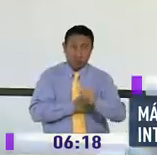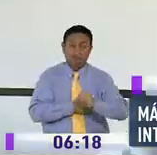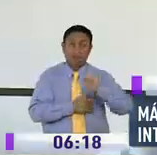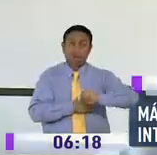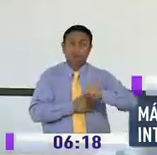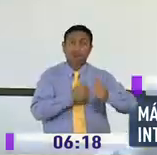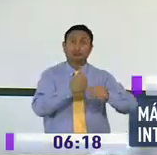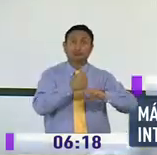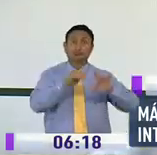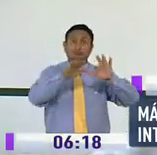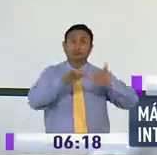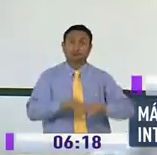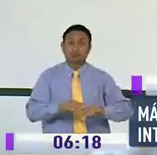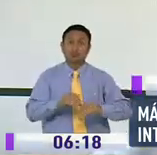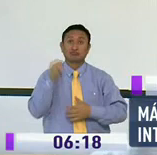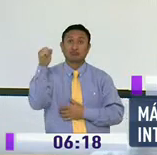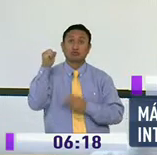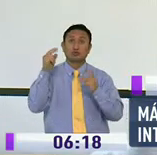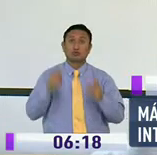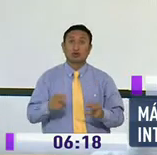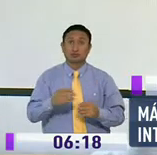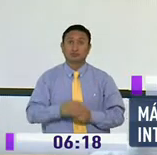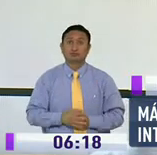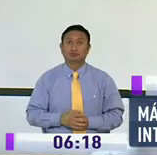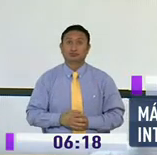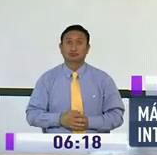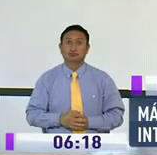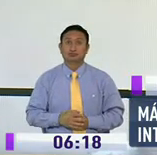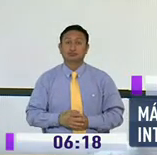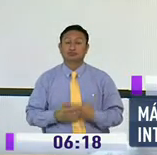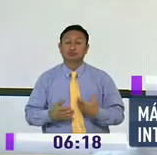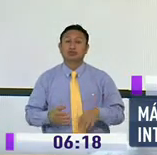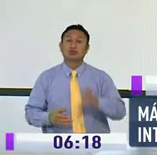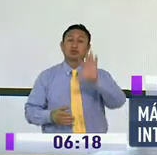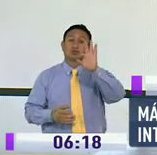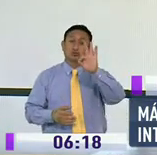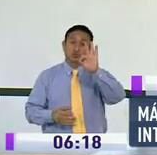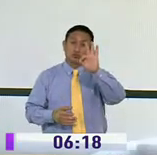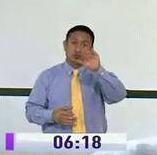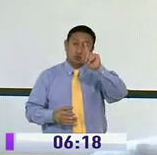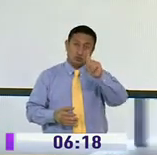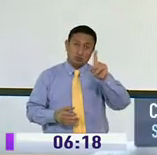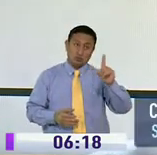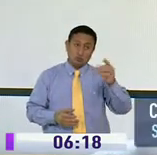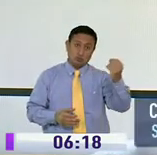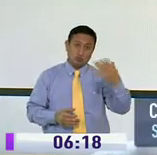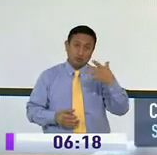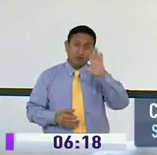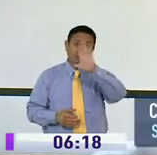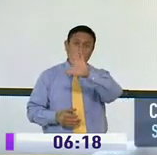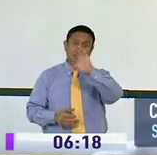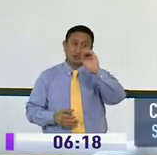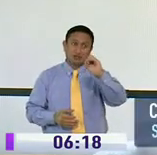informó la Secretaría de Derechos Humanos. 911 reporta hasta este momento más de